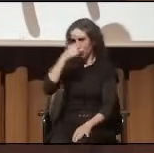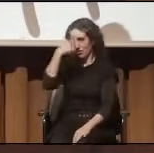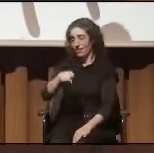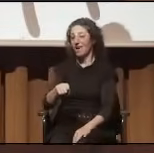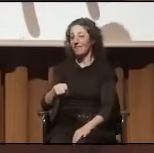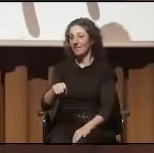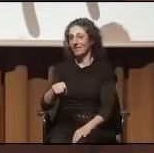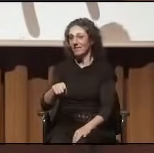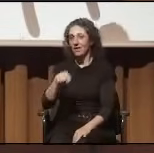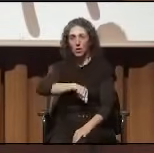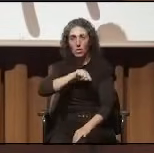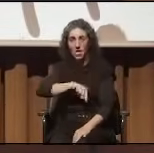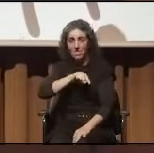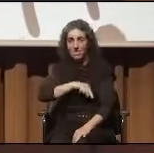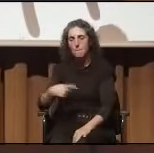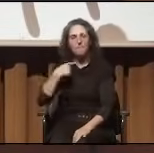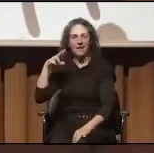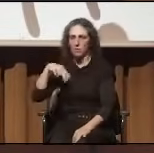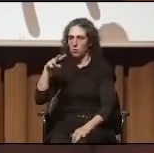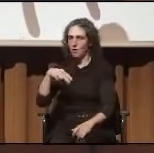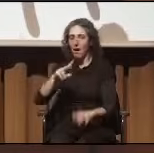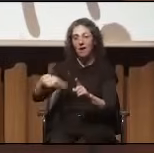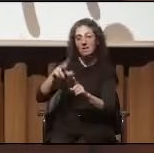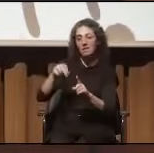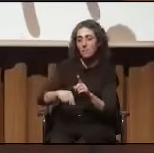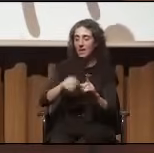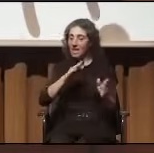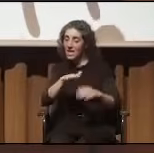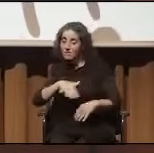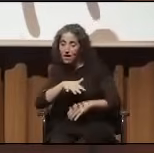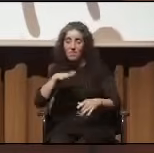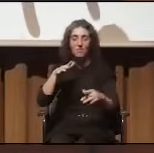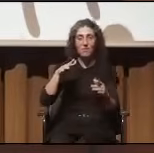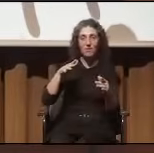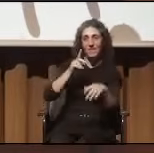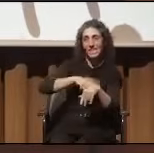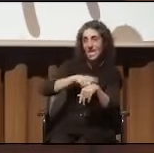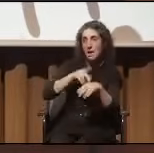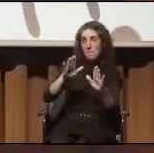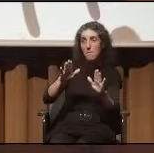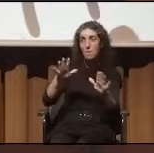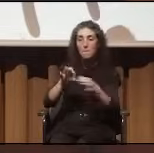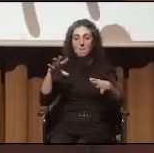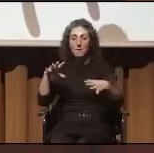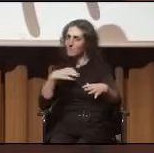está amenazada. Y además está fuera del espacio y del tiempo y no se afecta por la química, que es lo que somos.